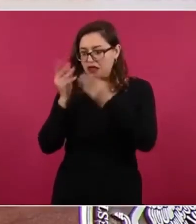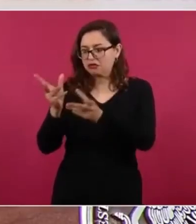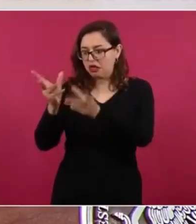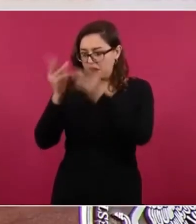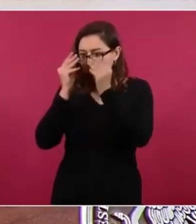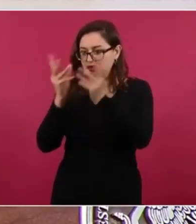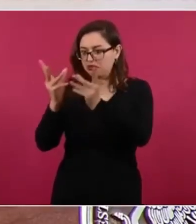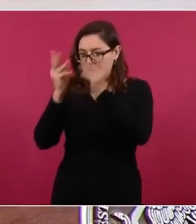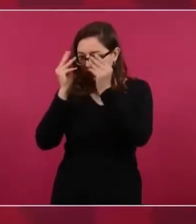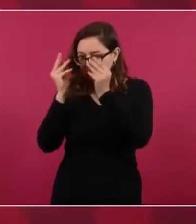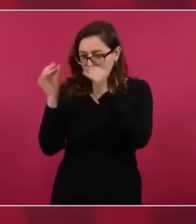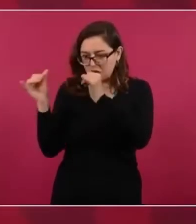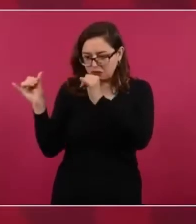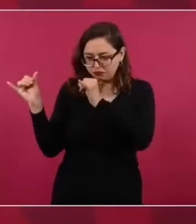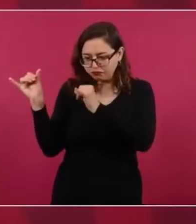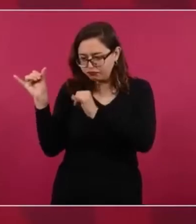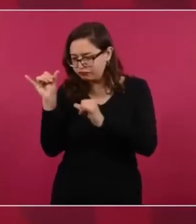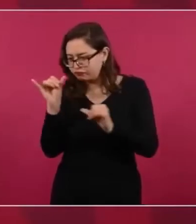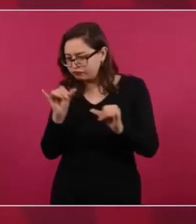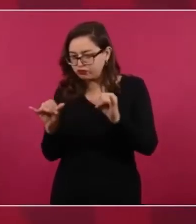hacer la bomba atómica.